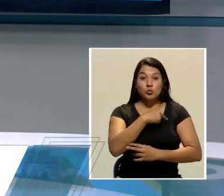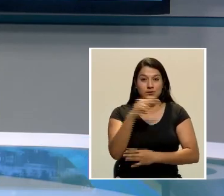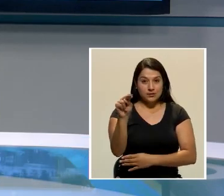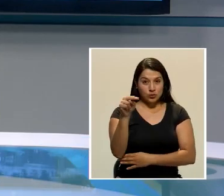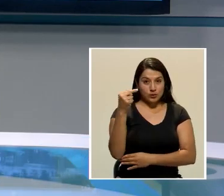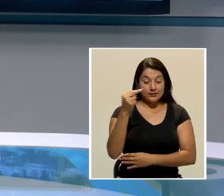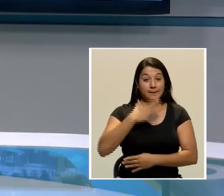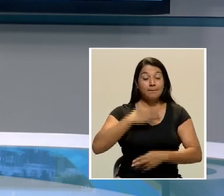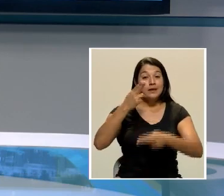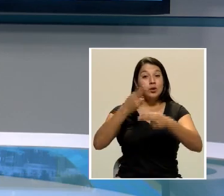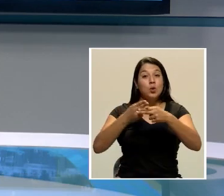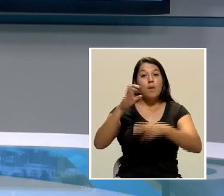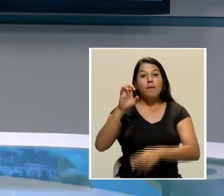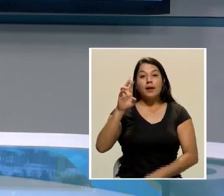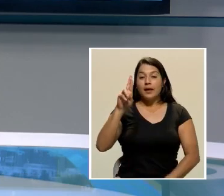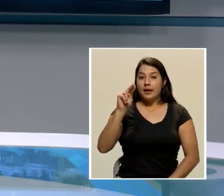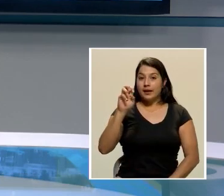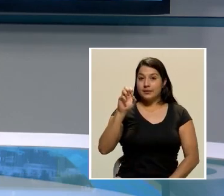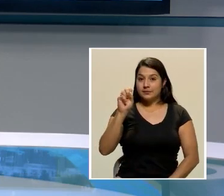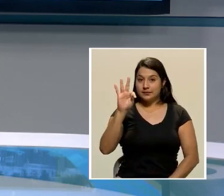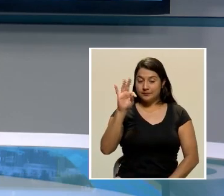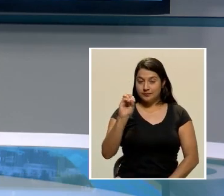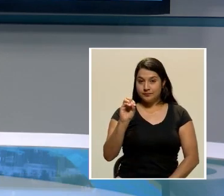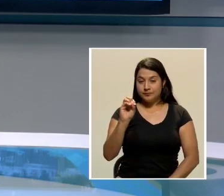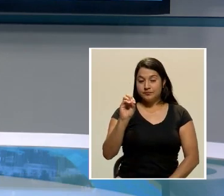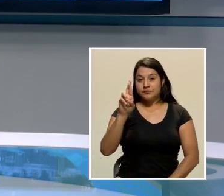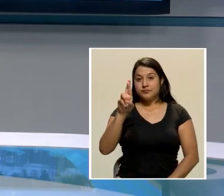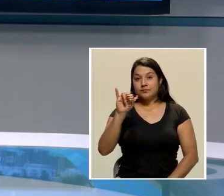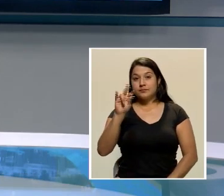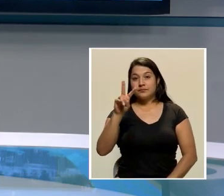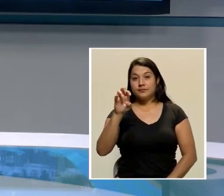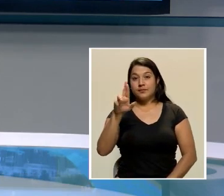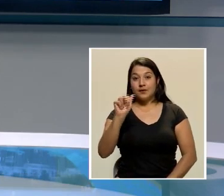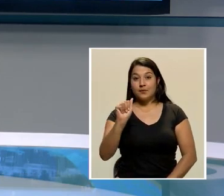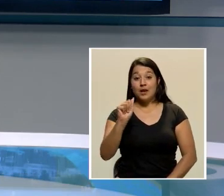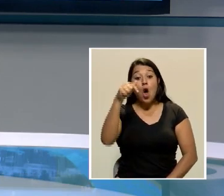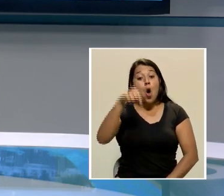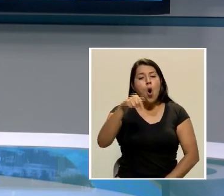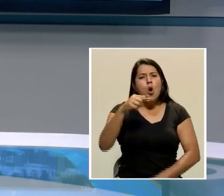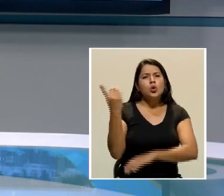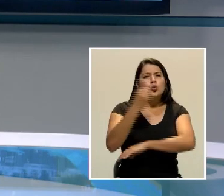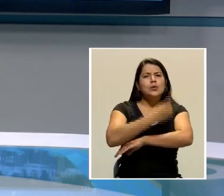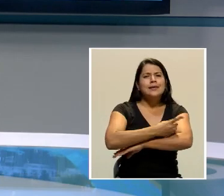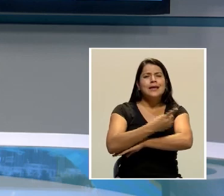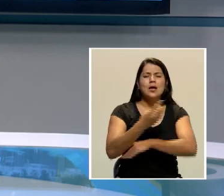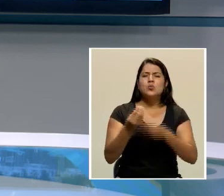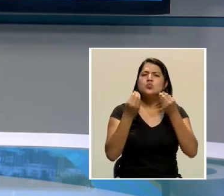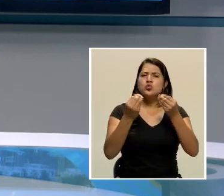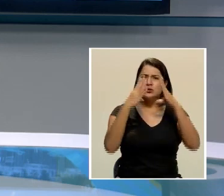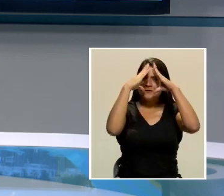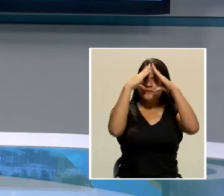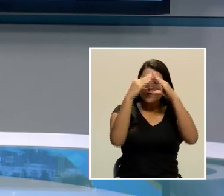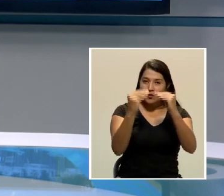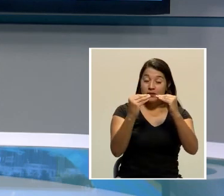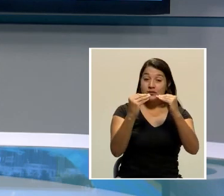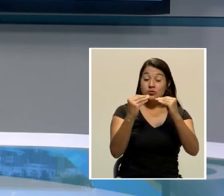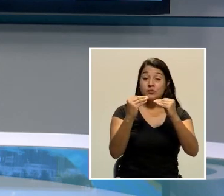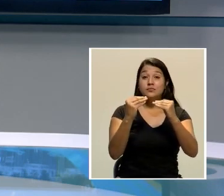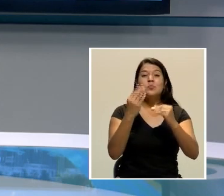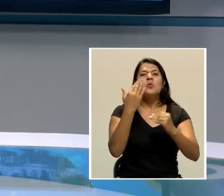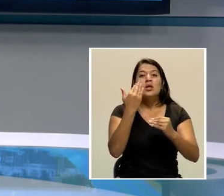nosotros. Soy Ernesto Rivera. Hoy es un día cargado de noticias de alto impacto.